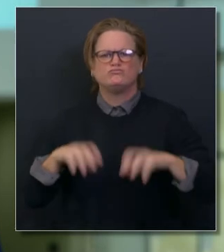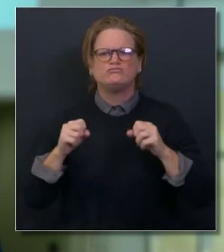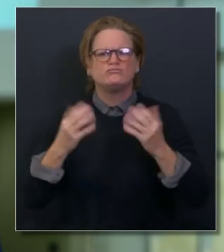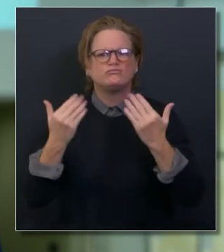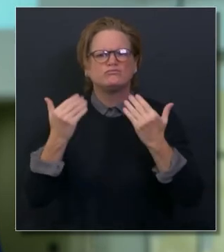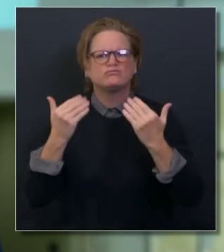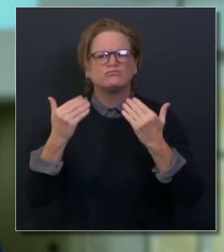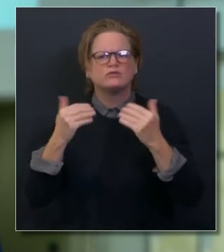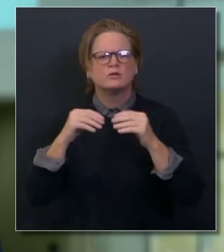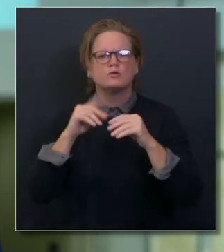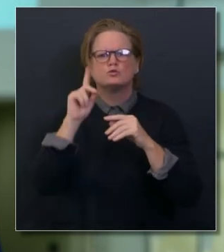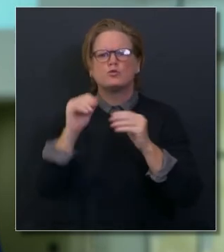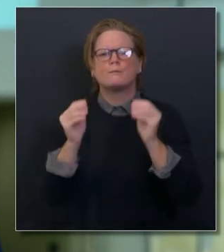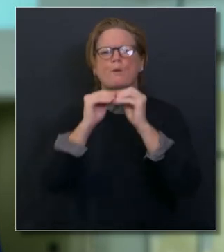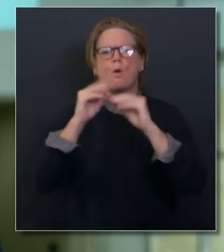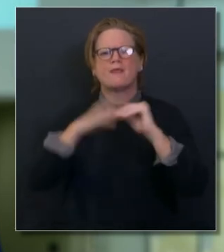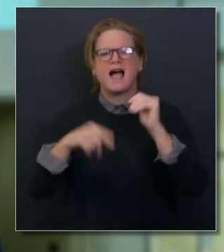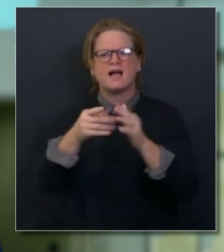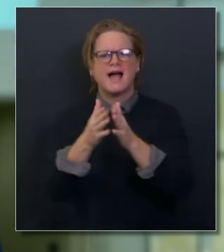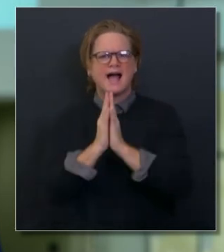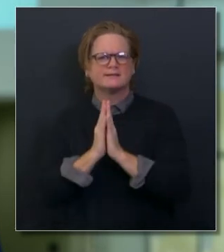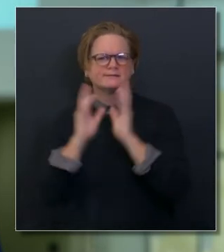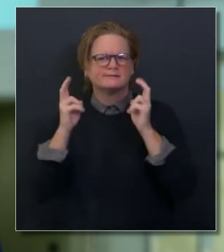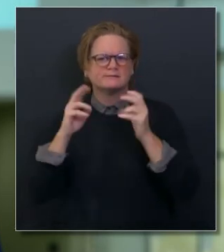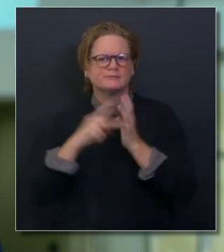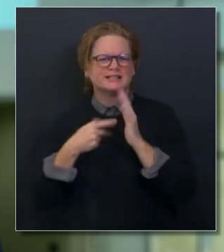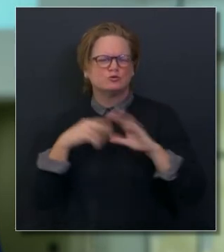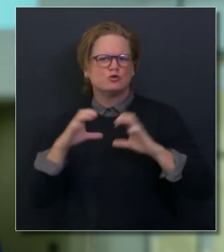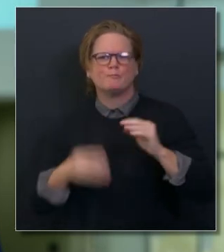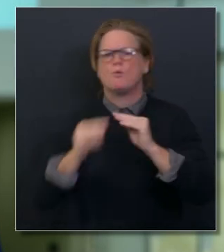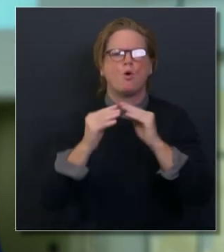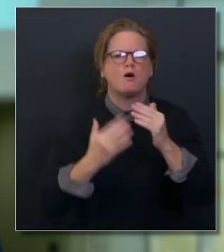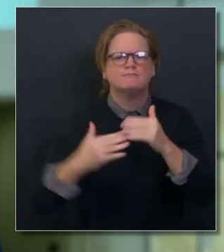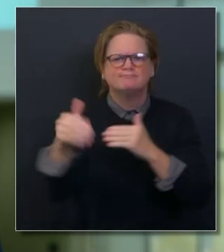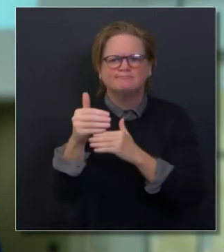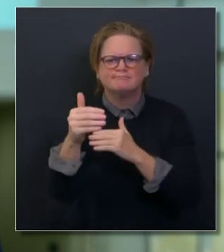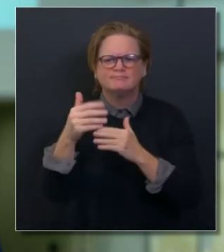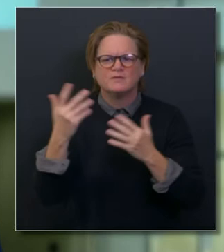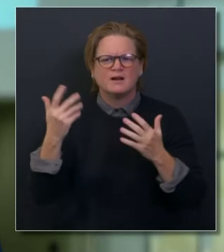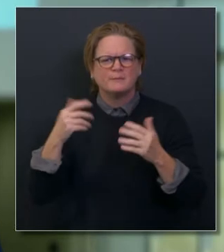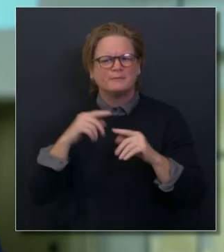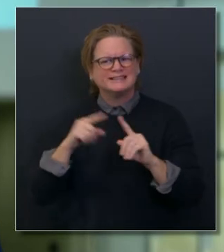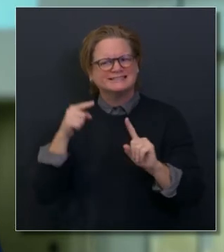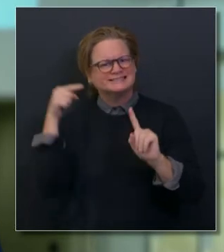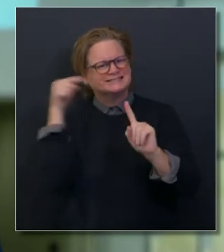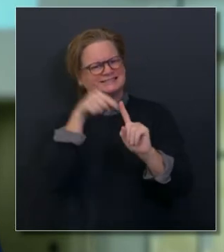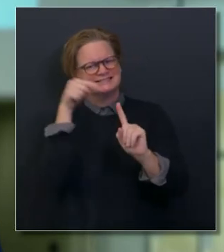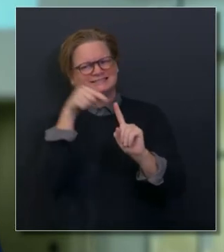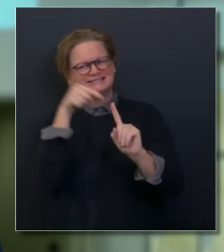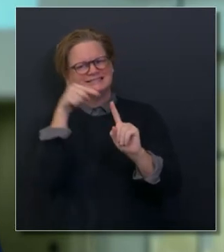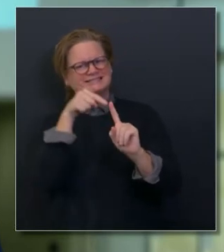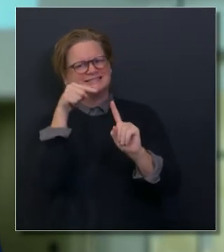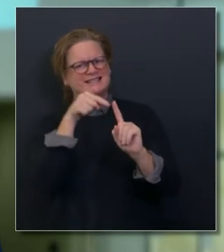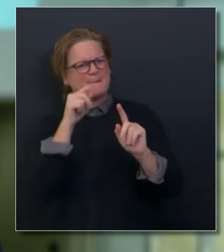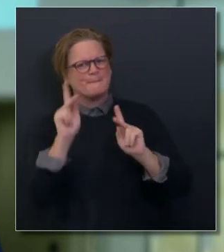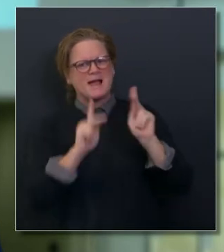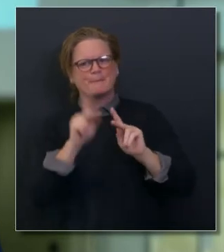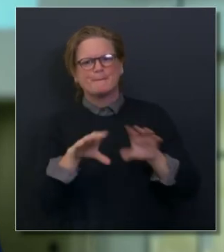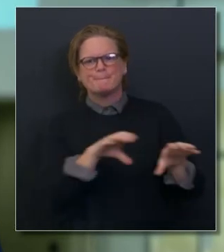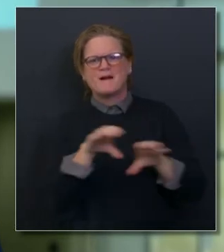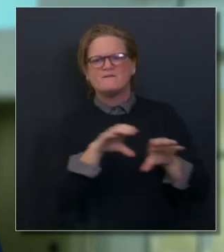al momento para brindar una atención médica de alto nivel, dado la cantidad de pacientes. Pero